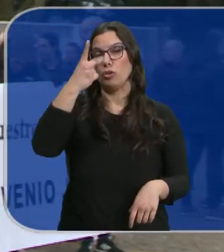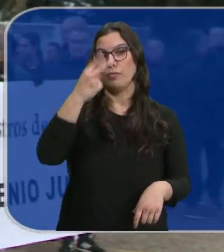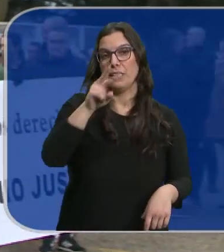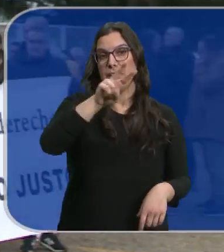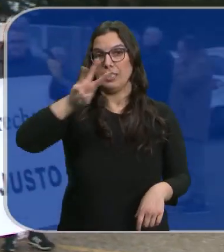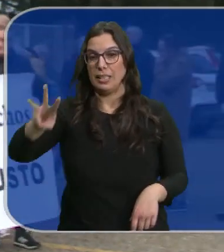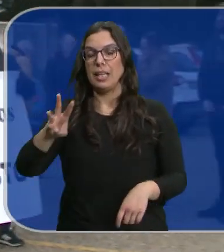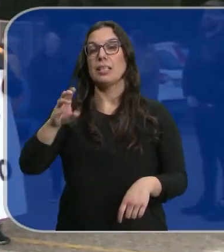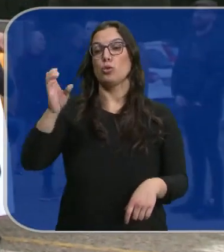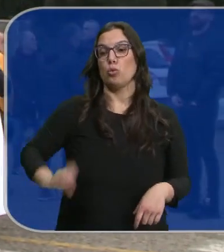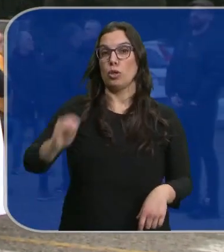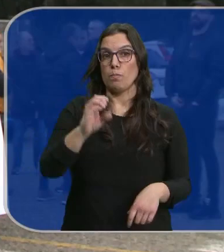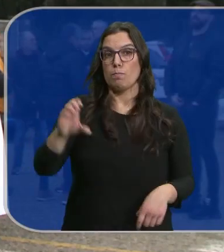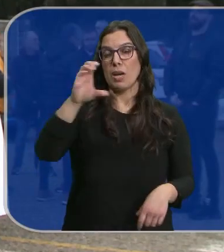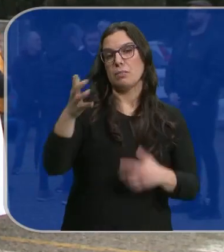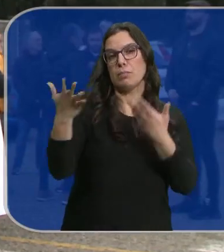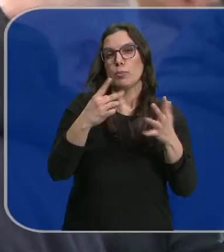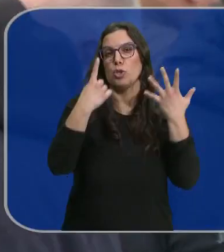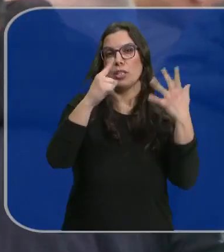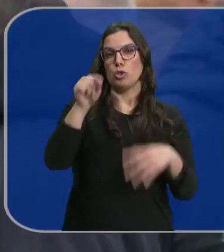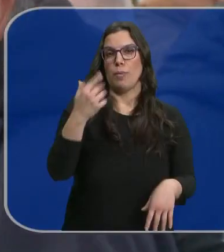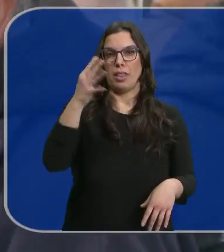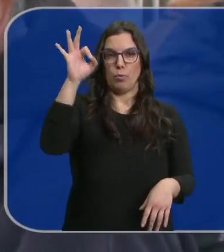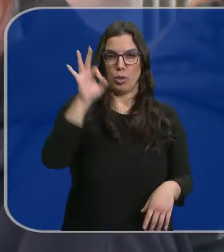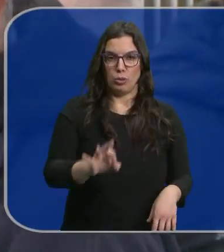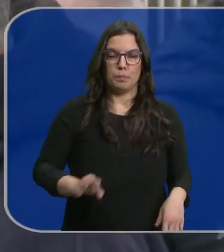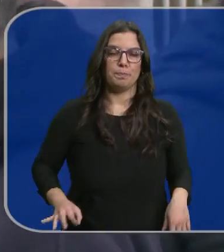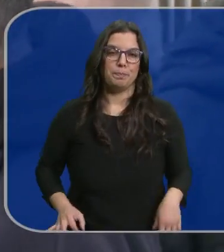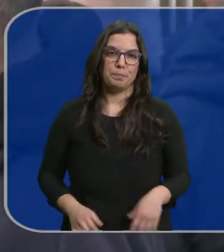2023, con un incremento salarial que rondará el 6,5%.